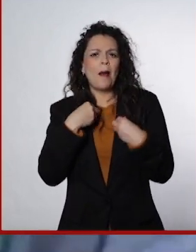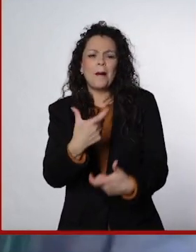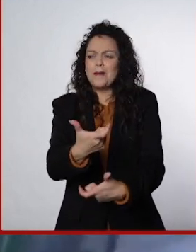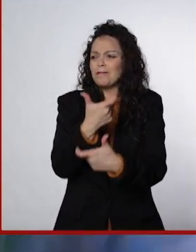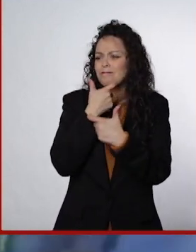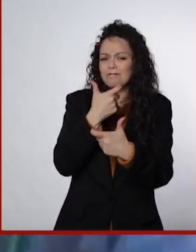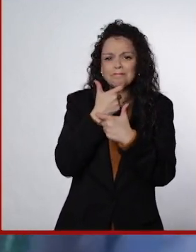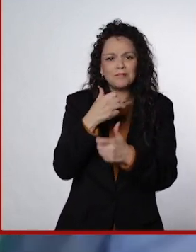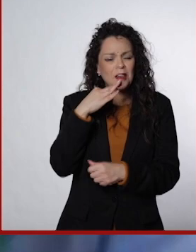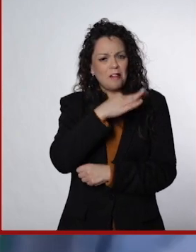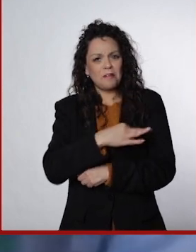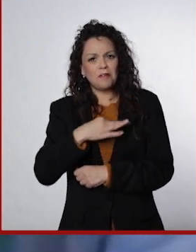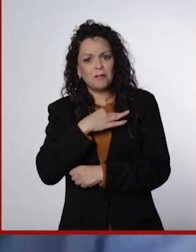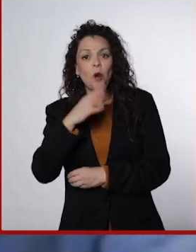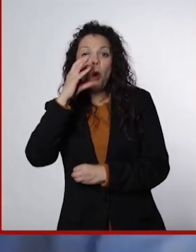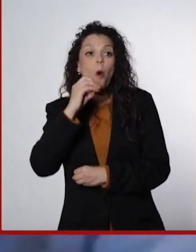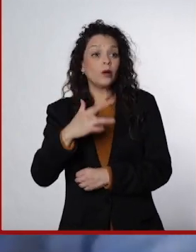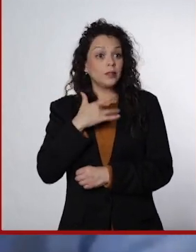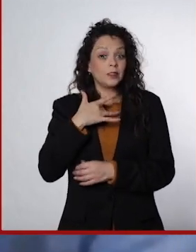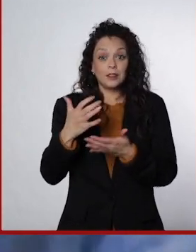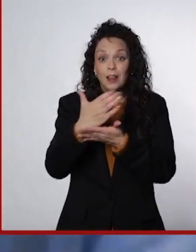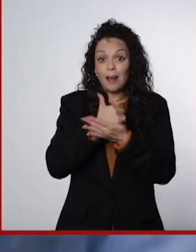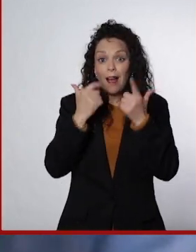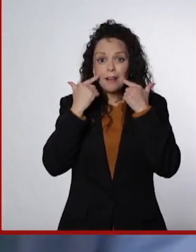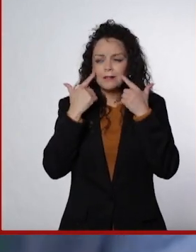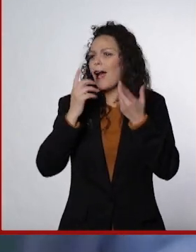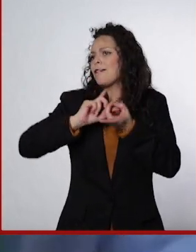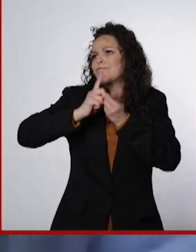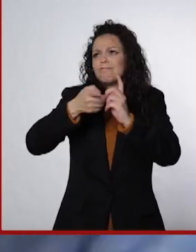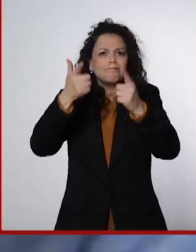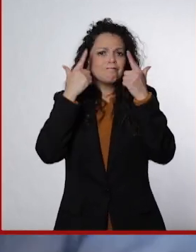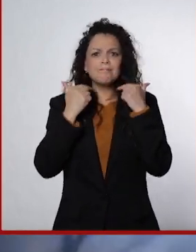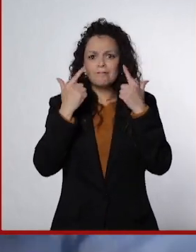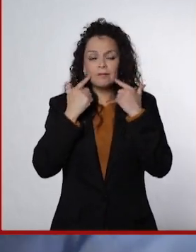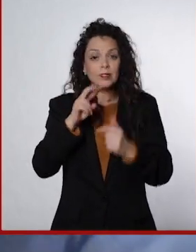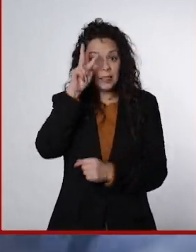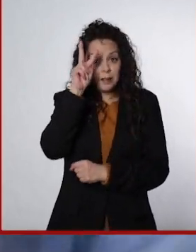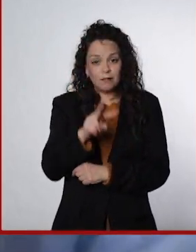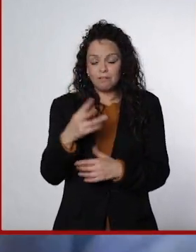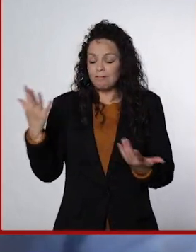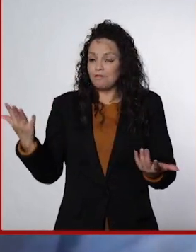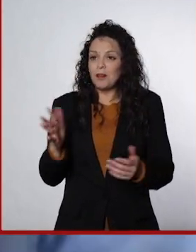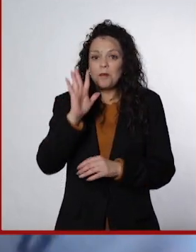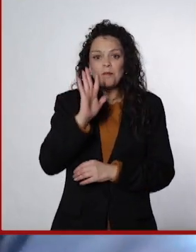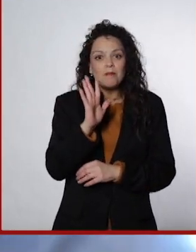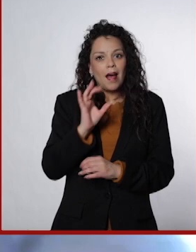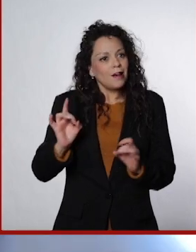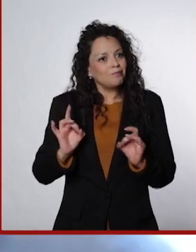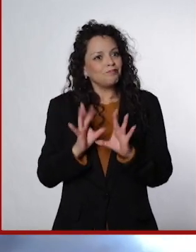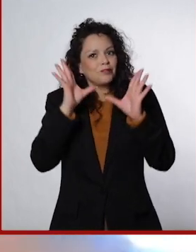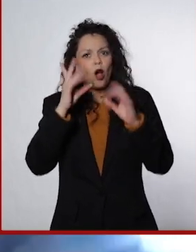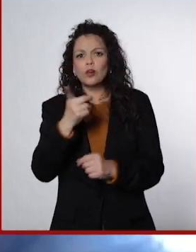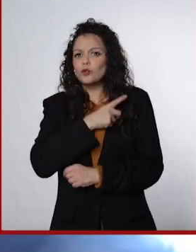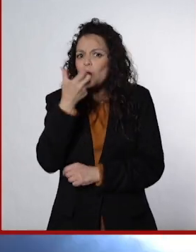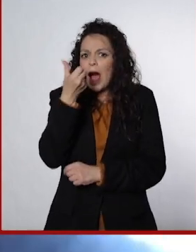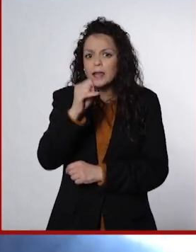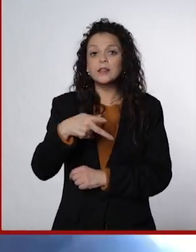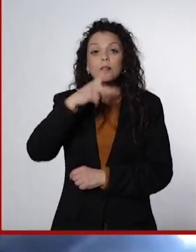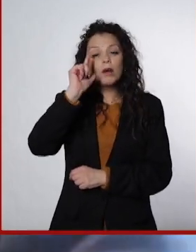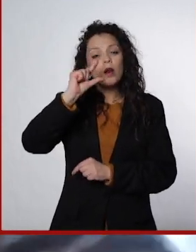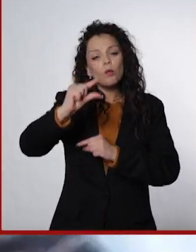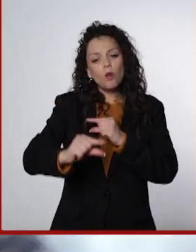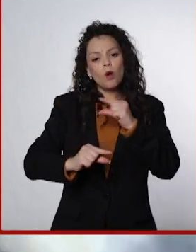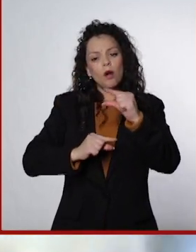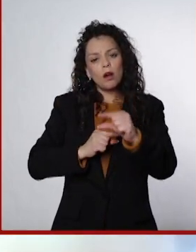carcajeábamos, si llorábamos, llorábamos, etcétera, etcétera. Entonces, éramos auténticos y espontáneos y fuimos perdiendo esta conexión